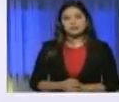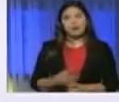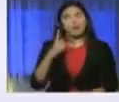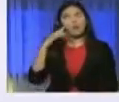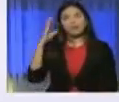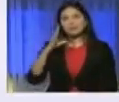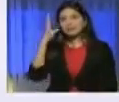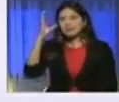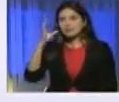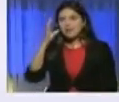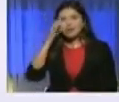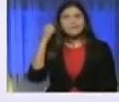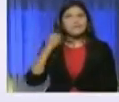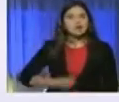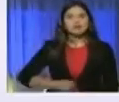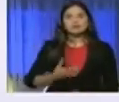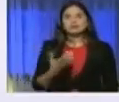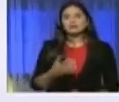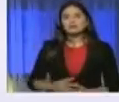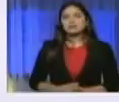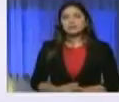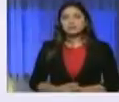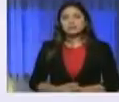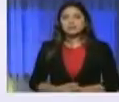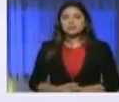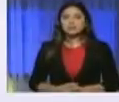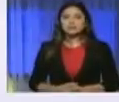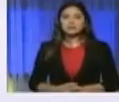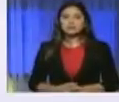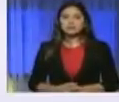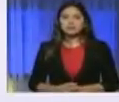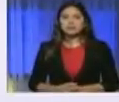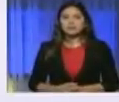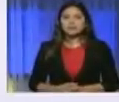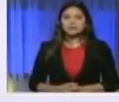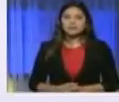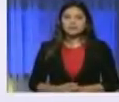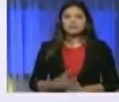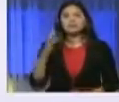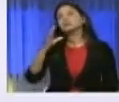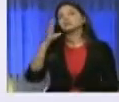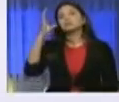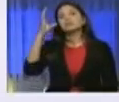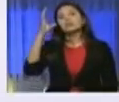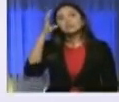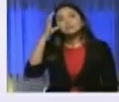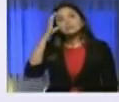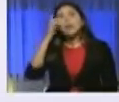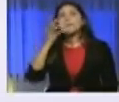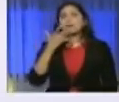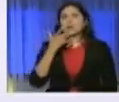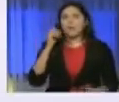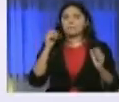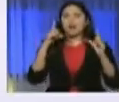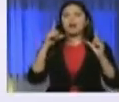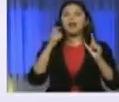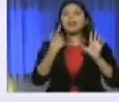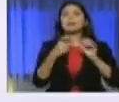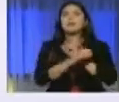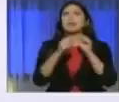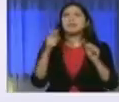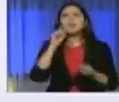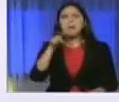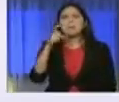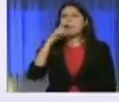batalla tremenda, la batalla de las ideas. Todos los días las radios, todas las radios. Préndela usted a las 6 de la mañana para que usted vea. Maduro, Maduro,